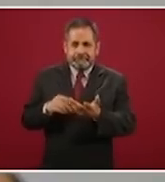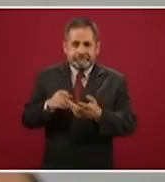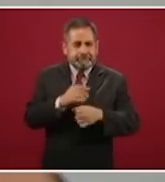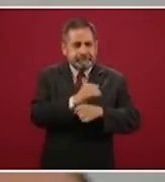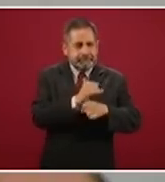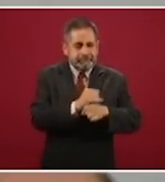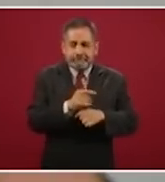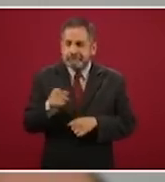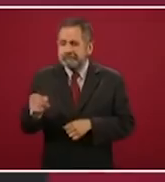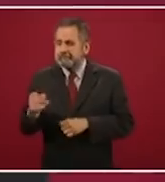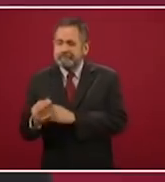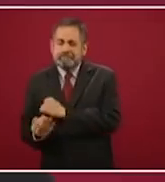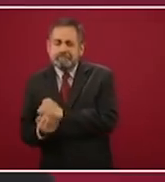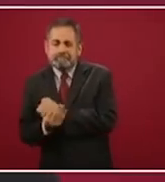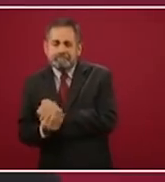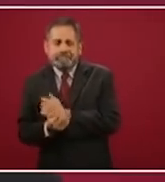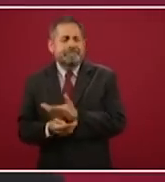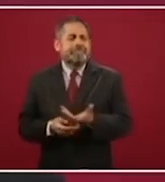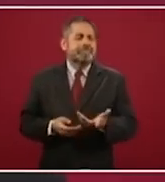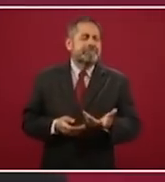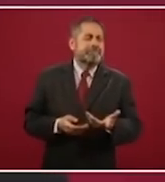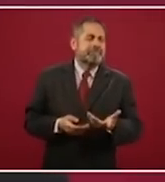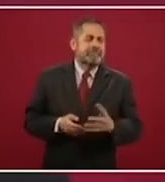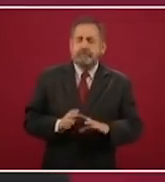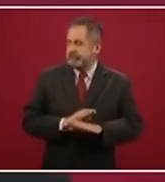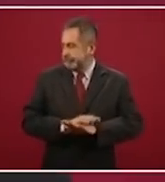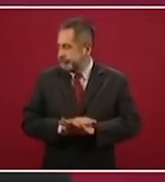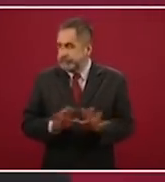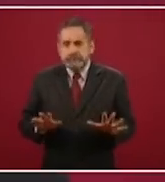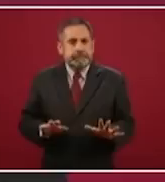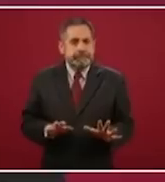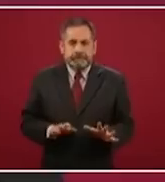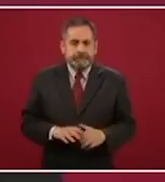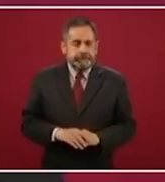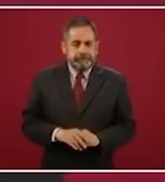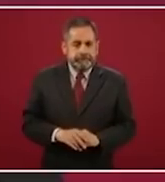inspección en vía pública me